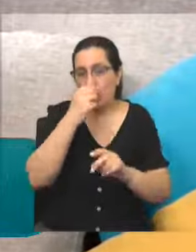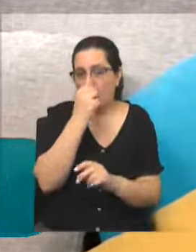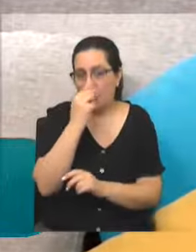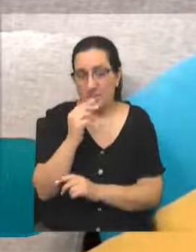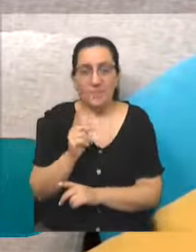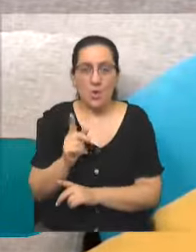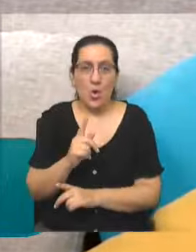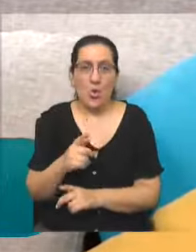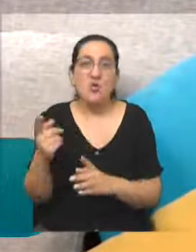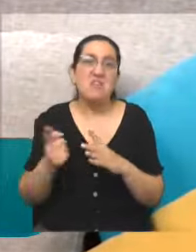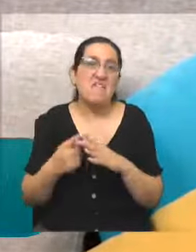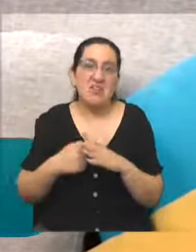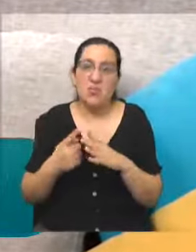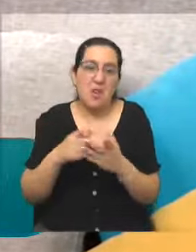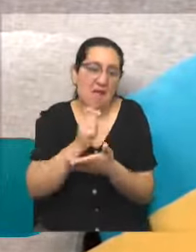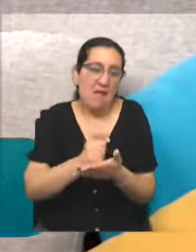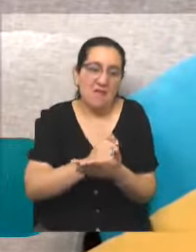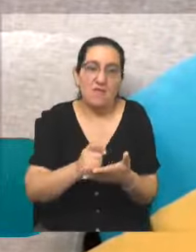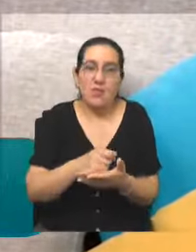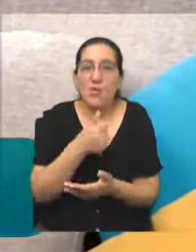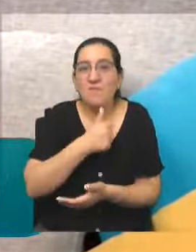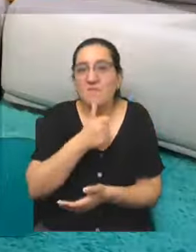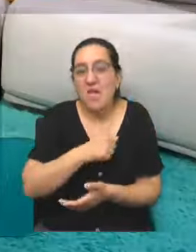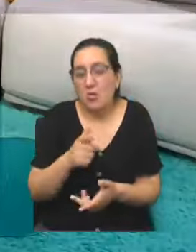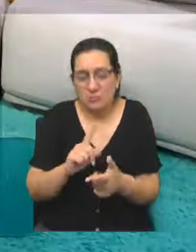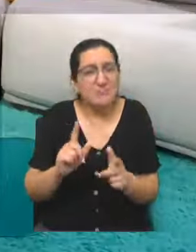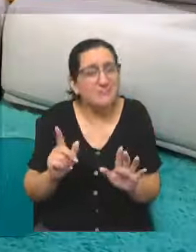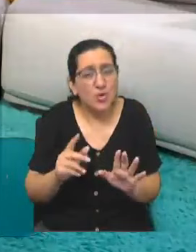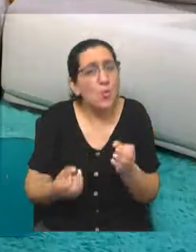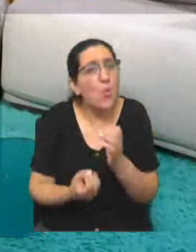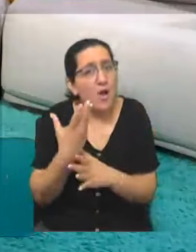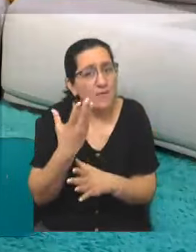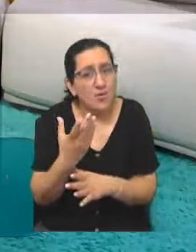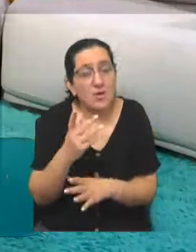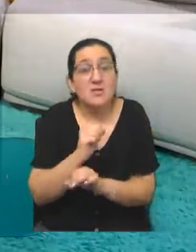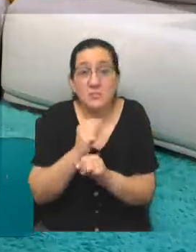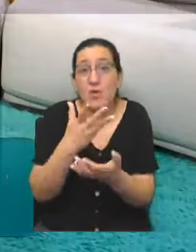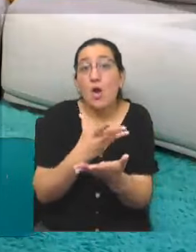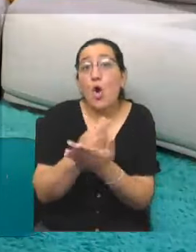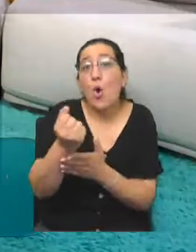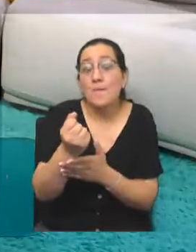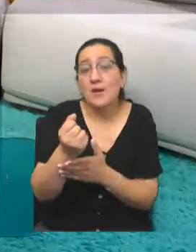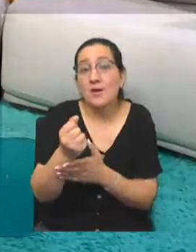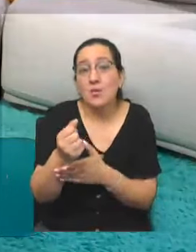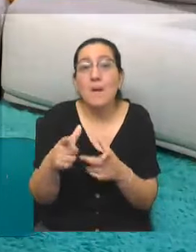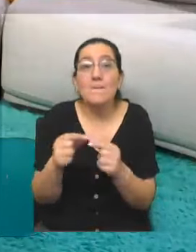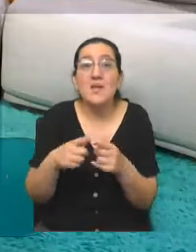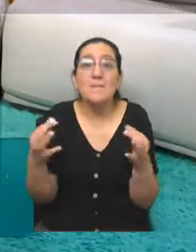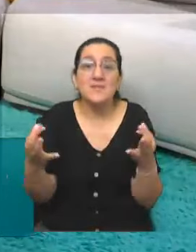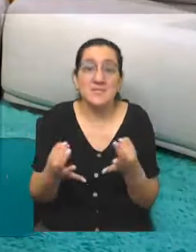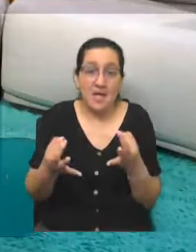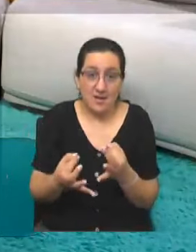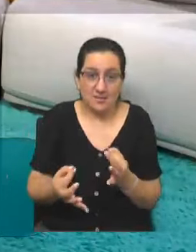No. No. No la, una hoja. Si se animan incluso, vayan y compren una hoja especial para eso.